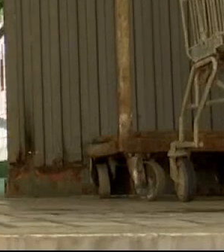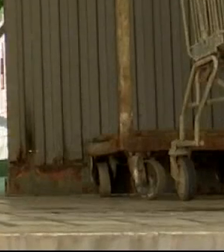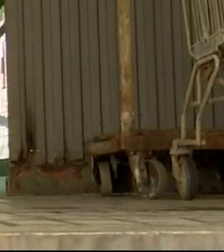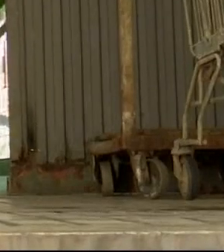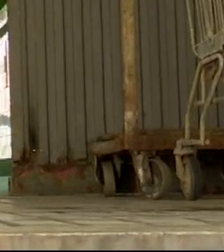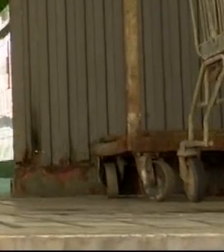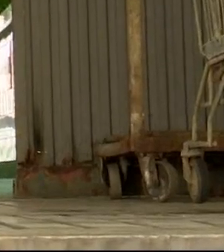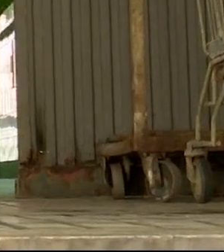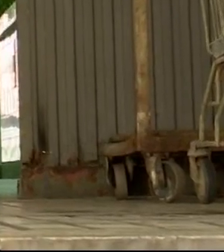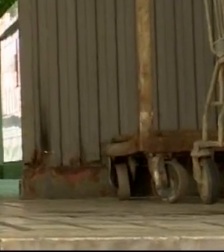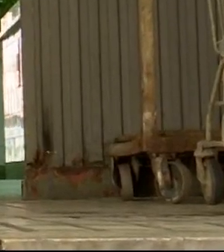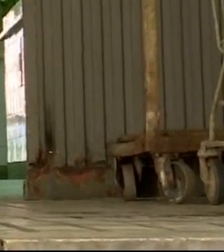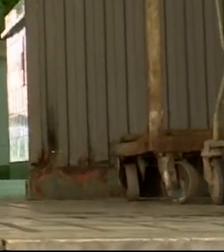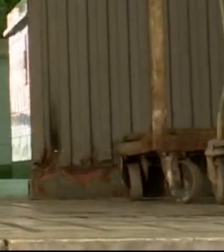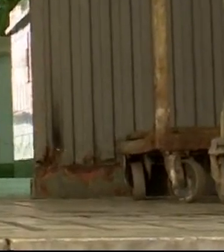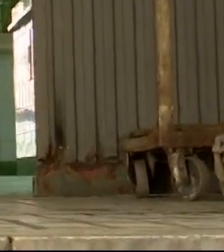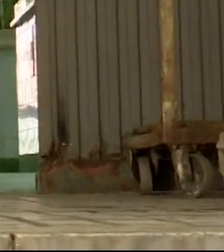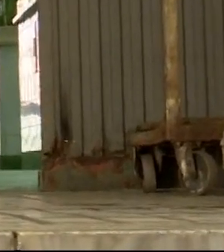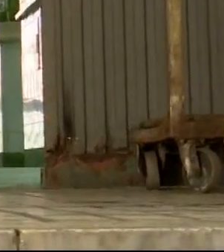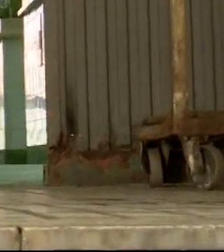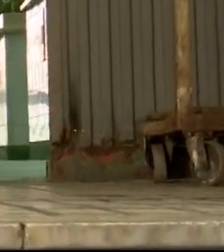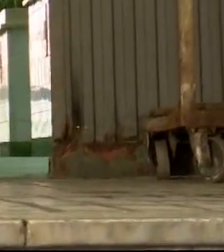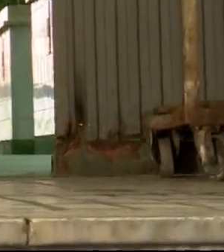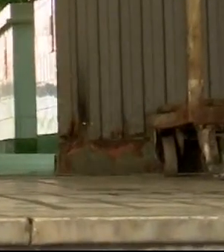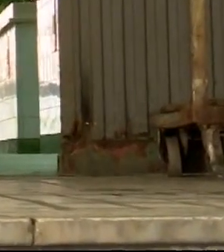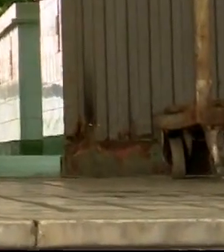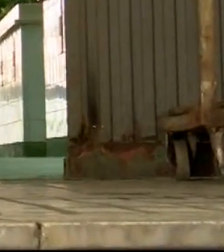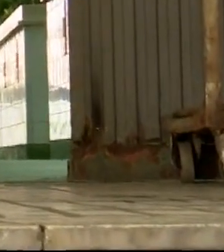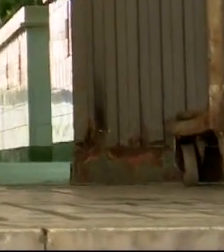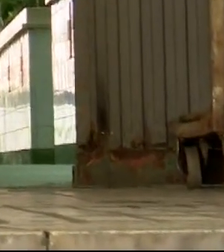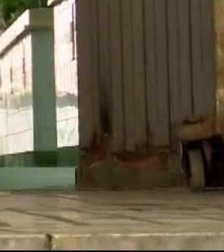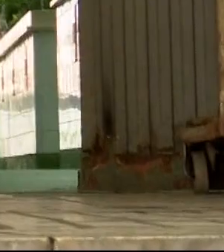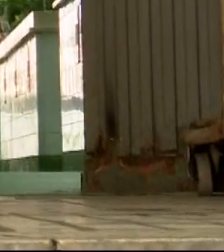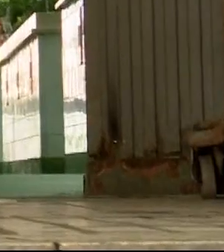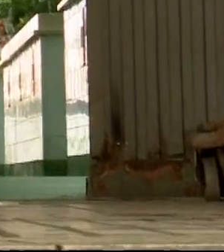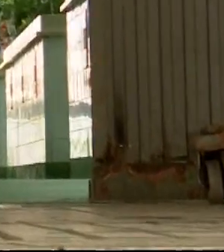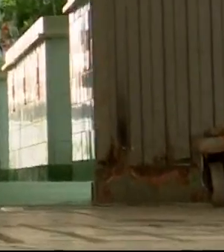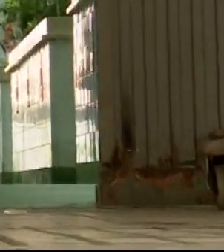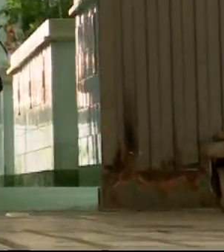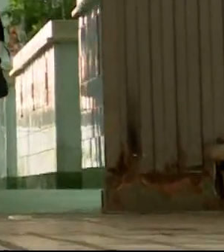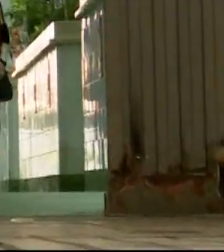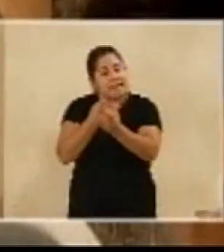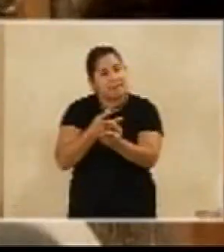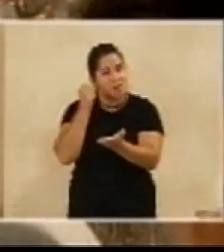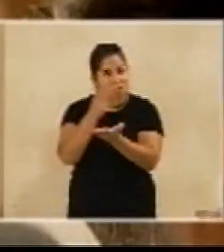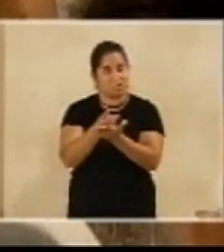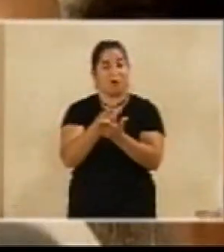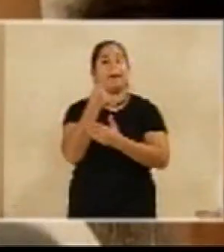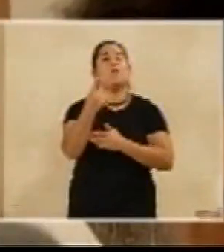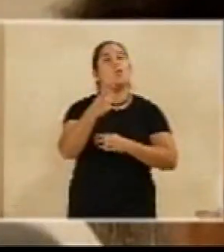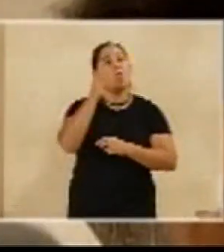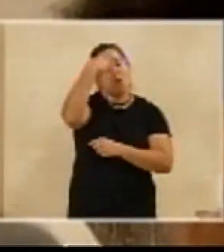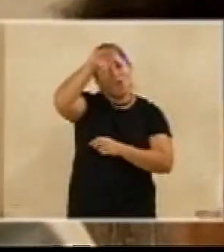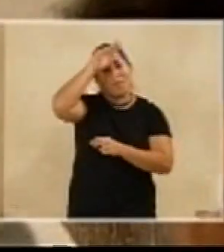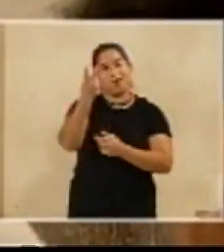los plazos de tiempo para ejecutar la obra y no perder el fondo europeo. Esta inversión debe realizarse, está desde el 1 de enero de